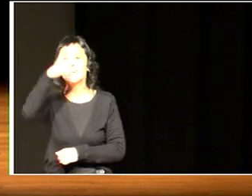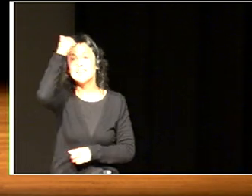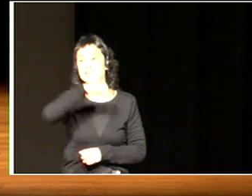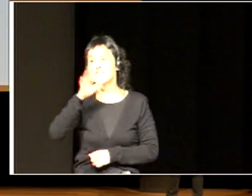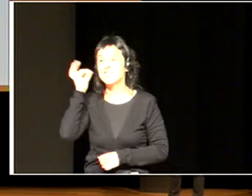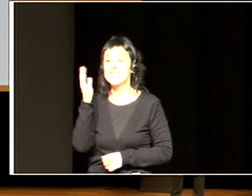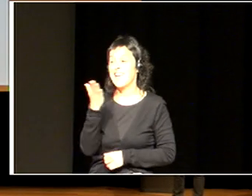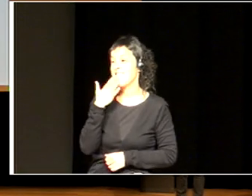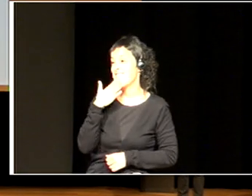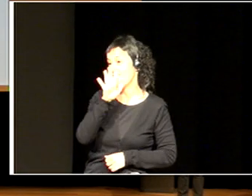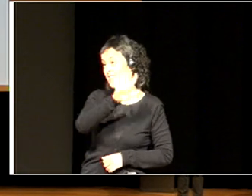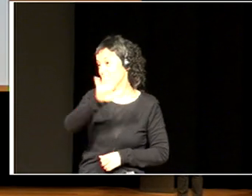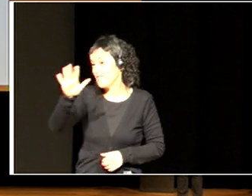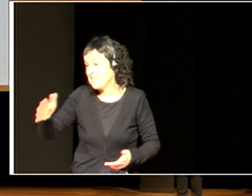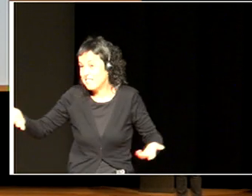55